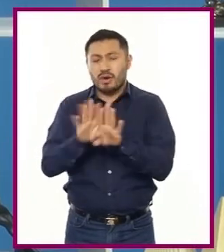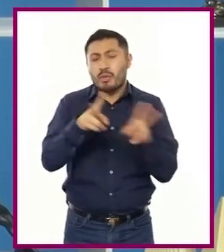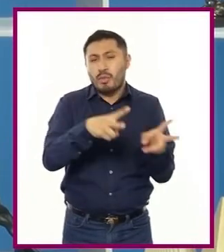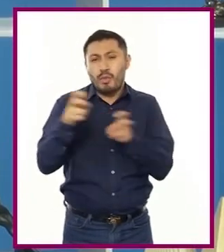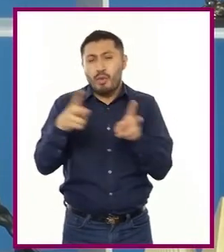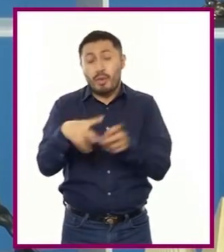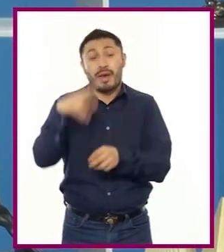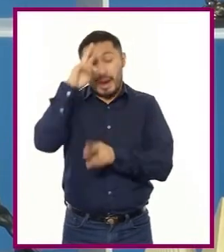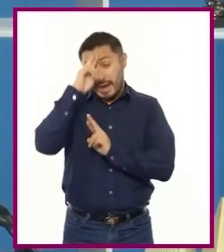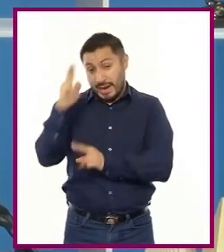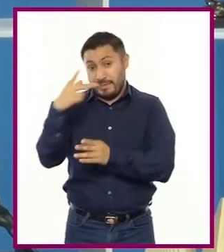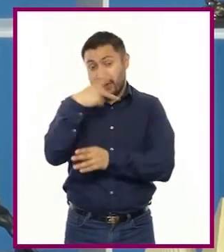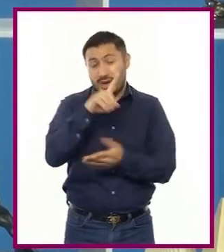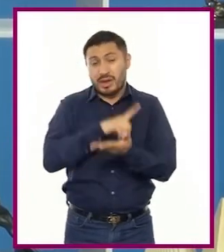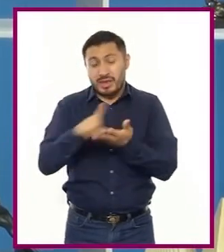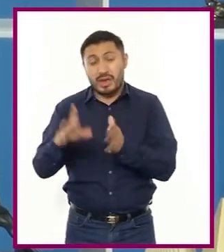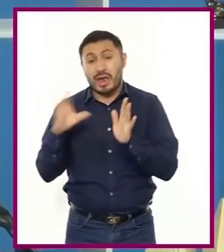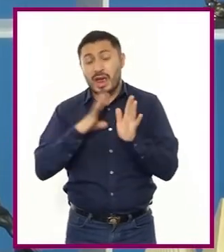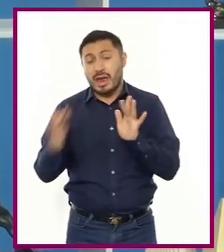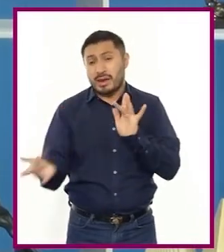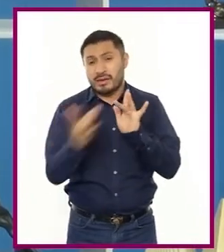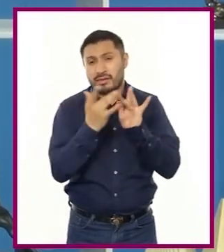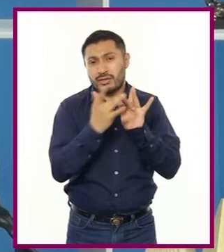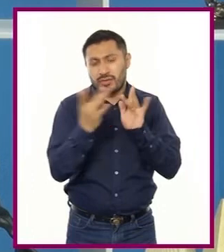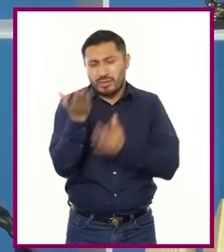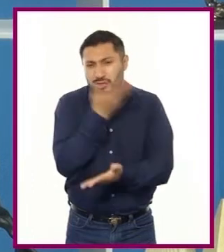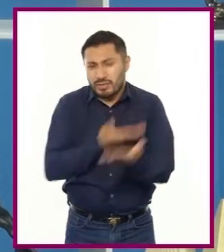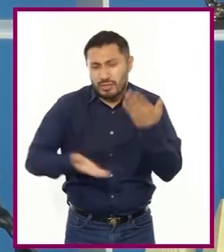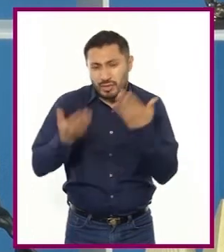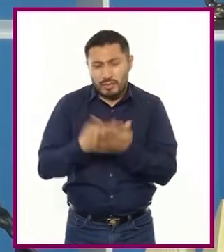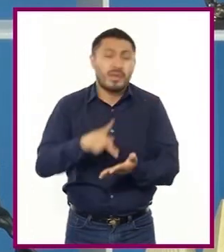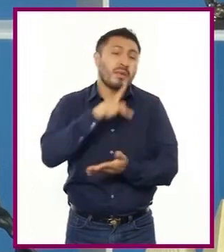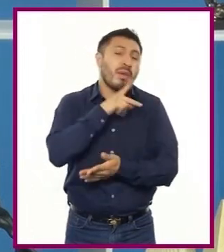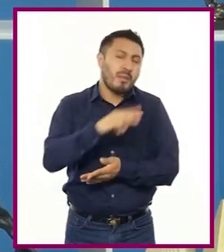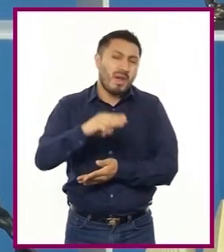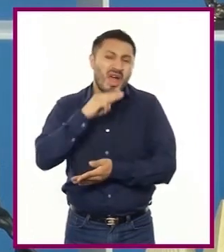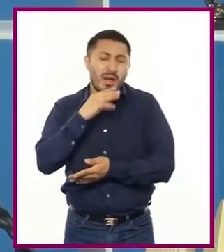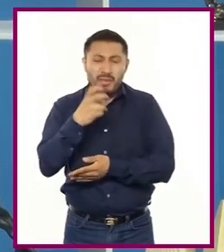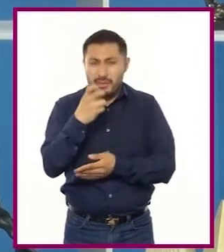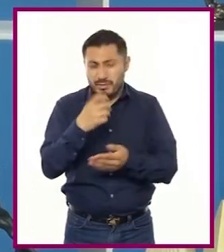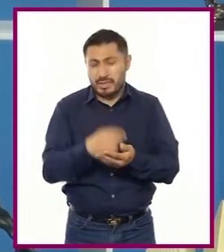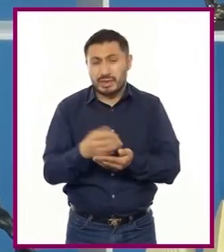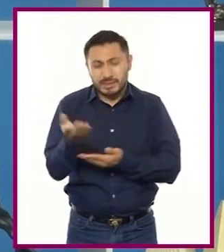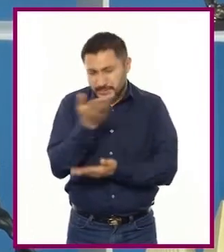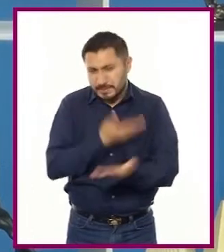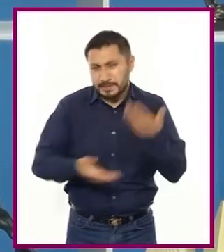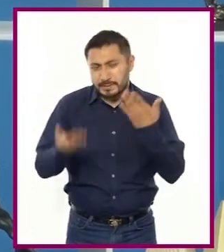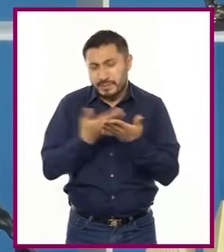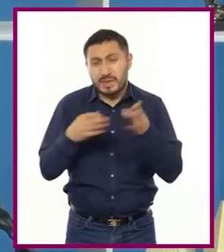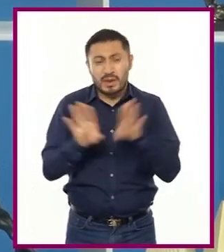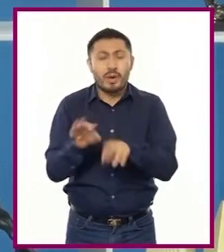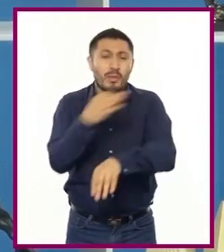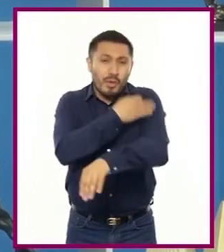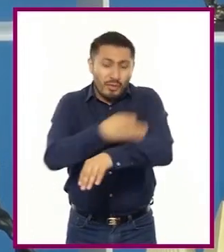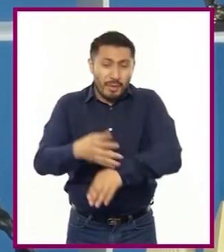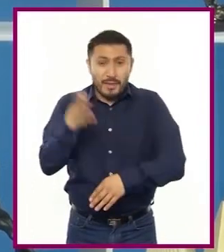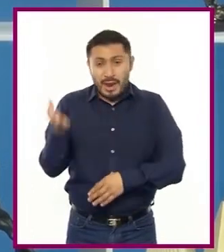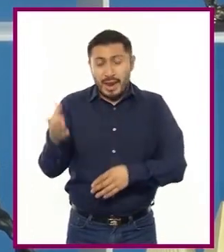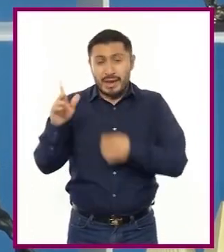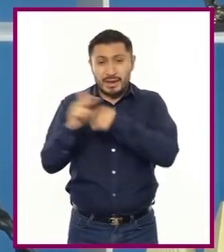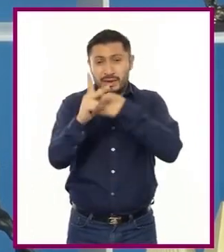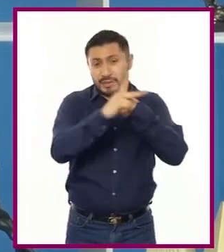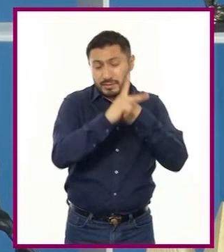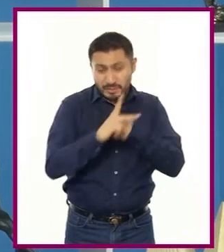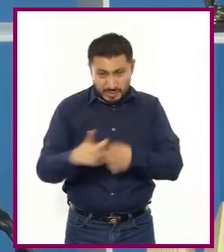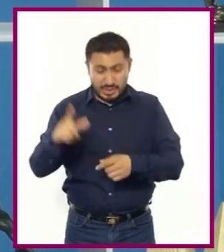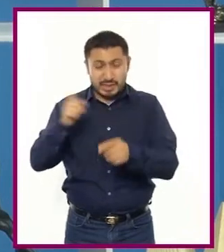derecho a mantener contacto y convivir con ambos progenitores. Solicita a los estados parte que